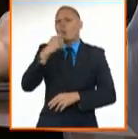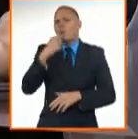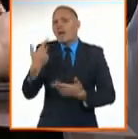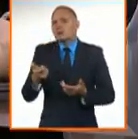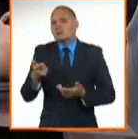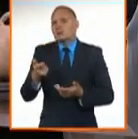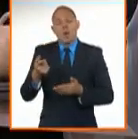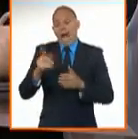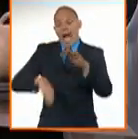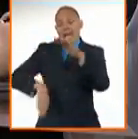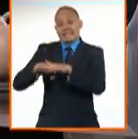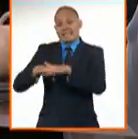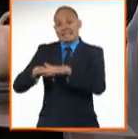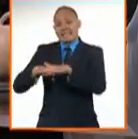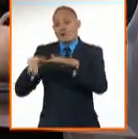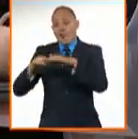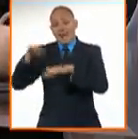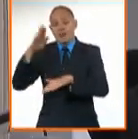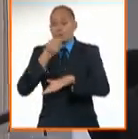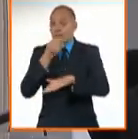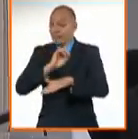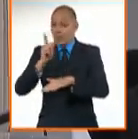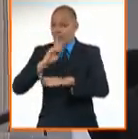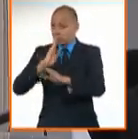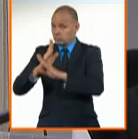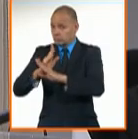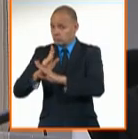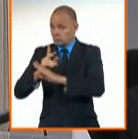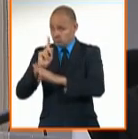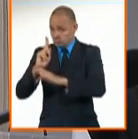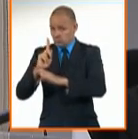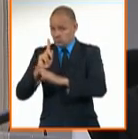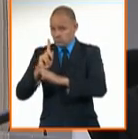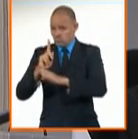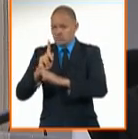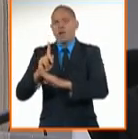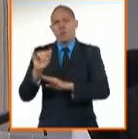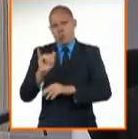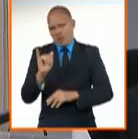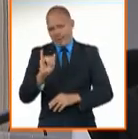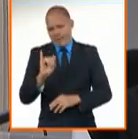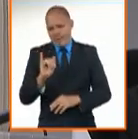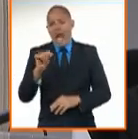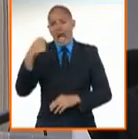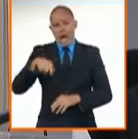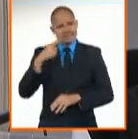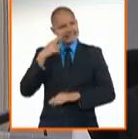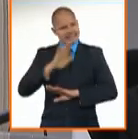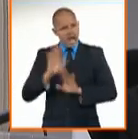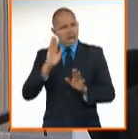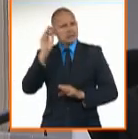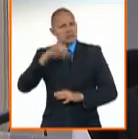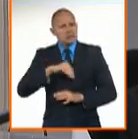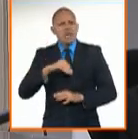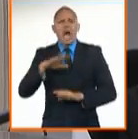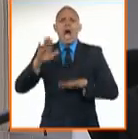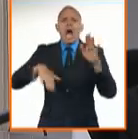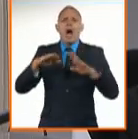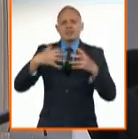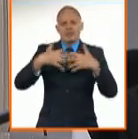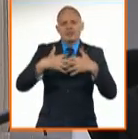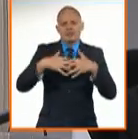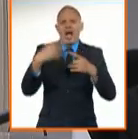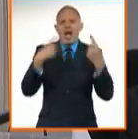por supuesto ahí hay entidades del sector estatal enclavada en circuitos que se apagan y